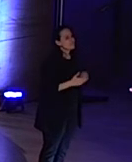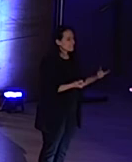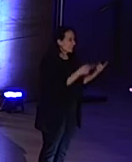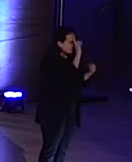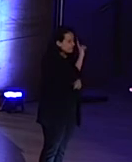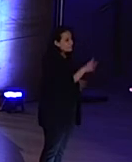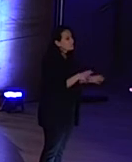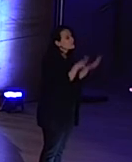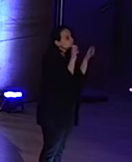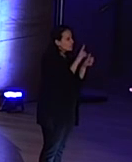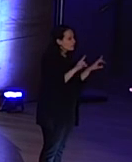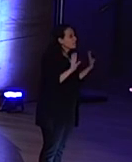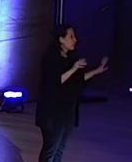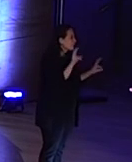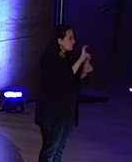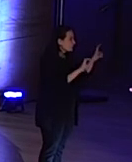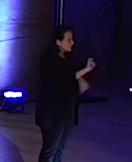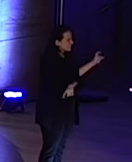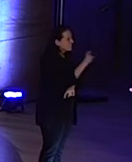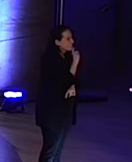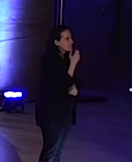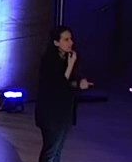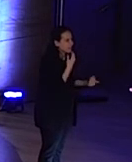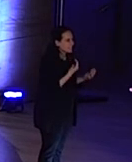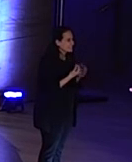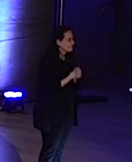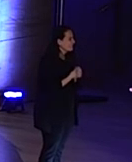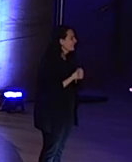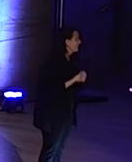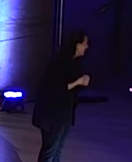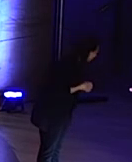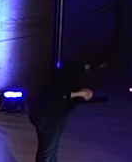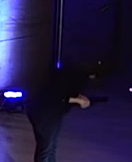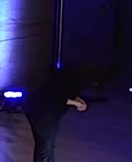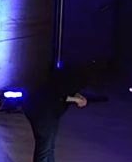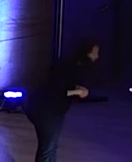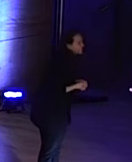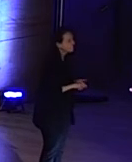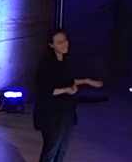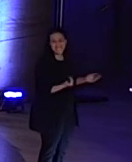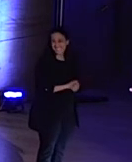no aprendemos nada. Pero, por ejemplo, vamos a buscar una más complicada, como, por ejemplo, ornitorrinco.